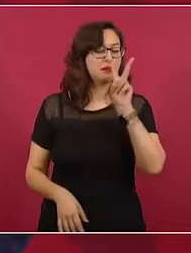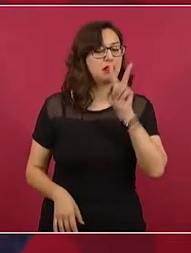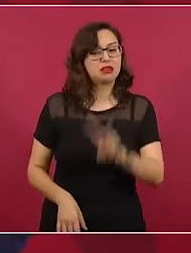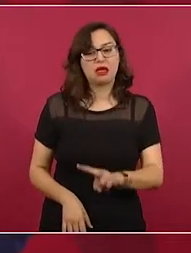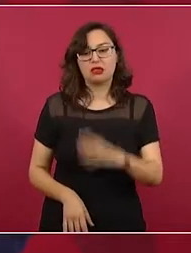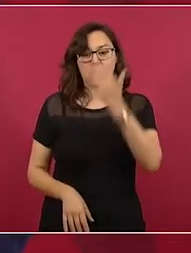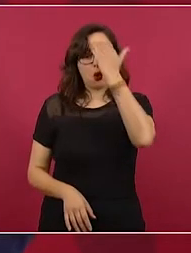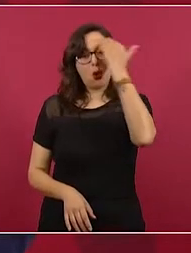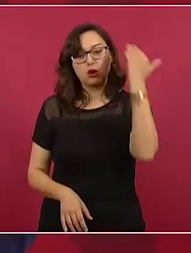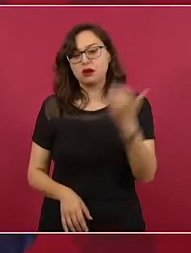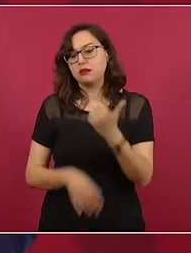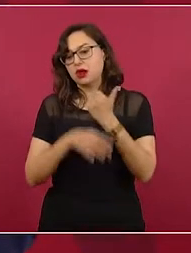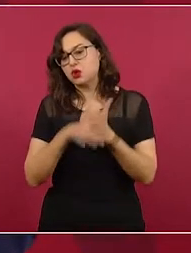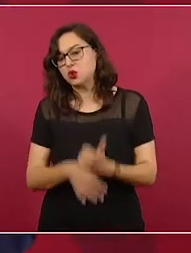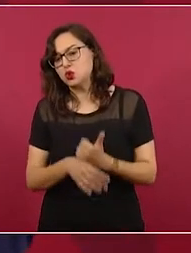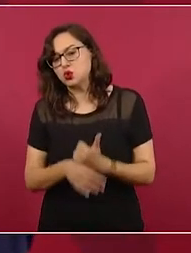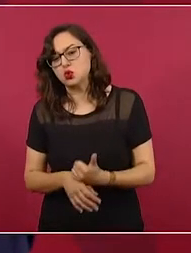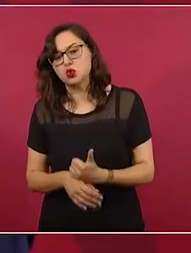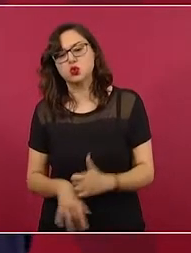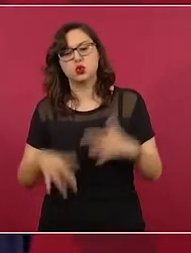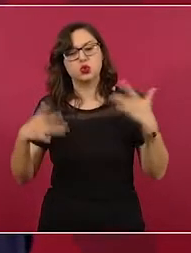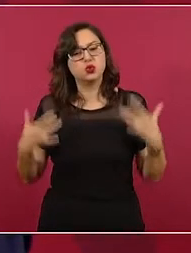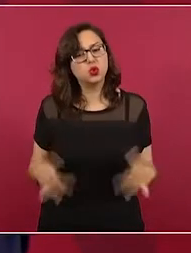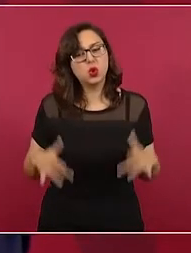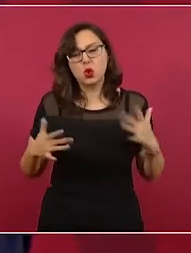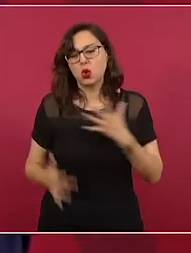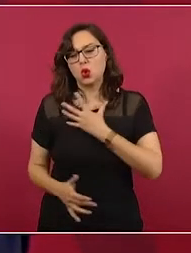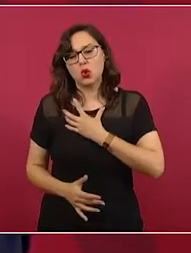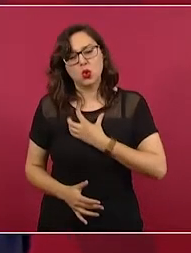ya estamos saliendo de eso,